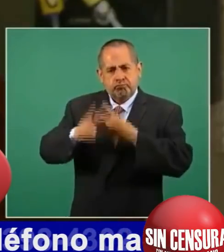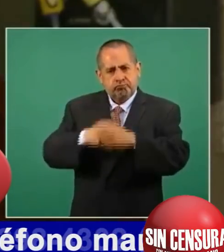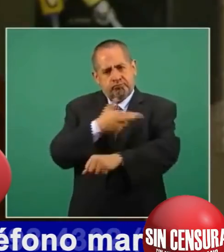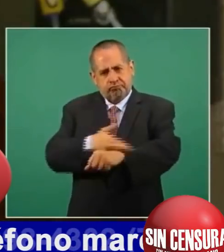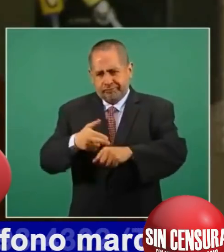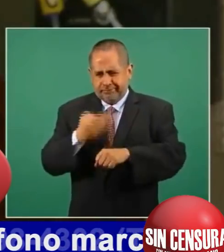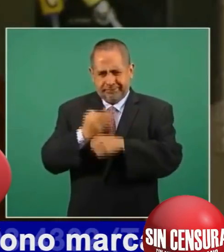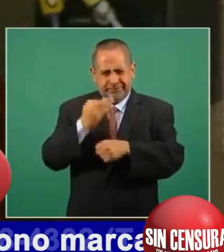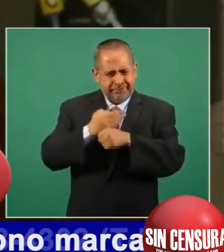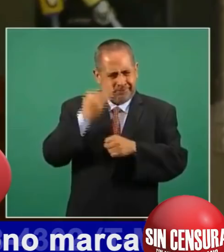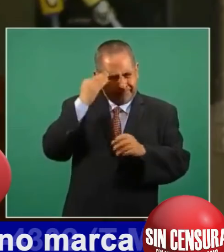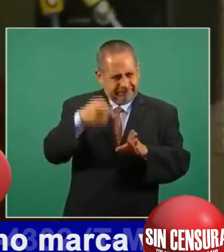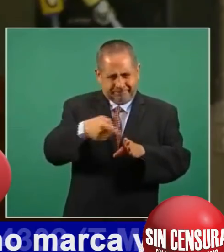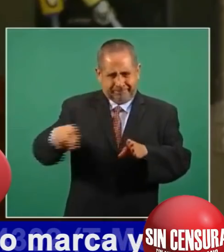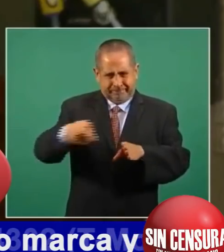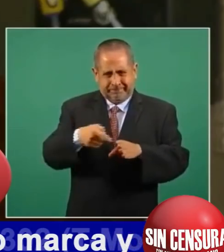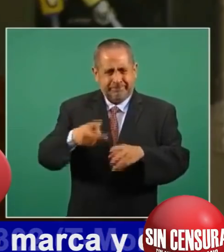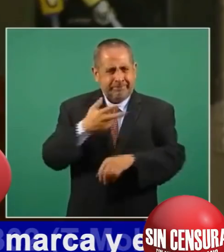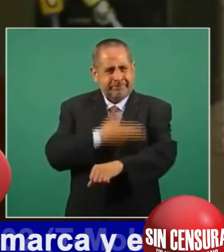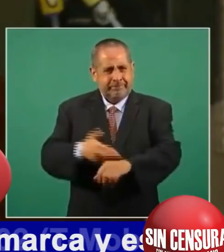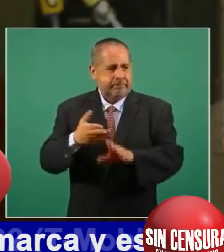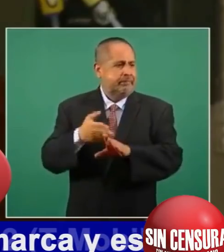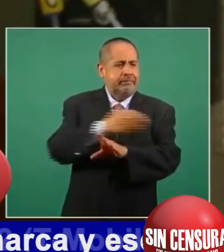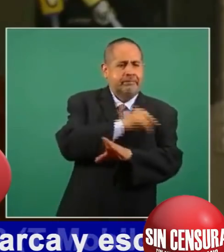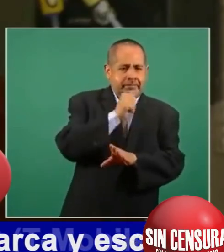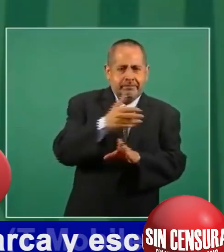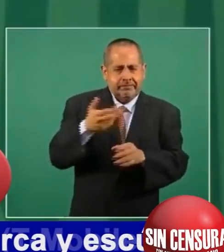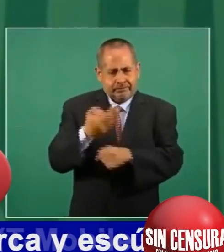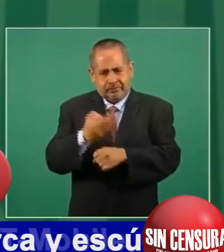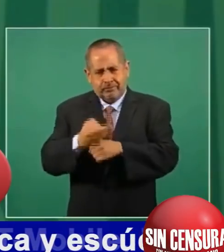este periodo que no haya hecho antes?